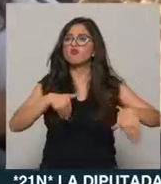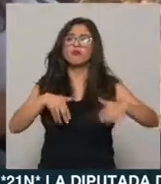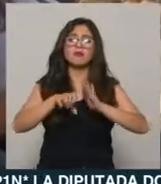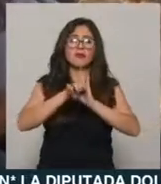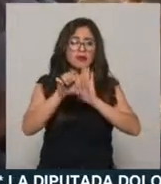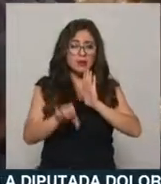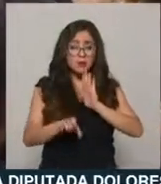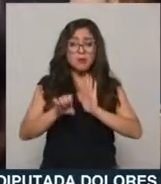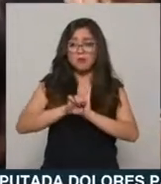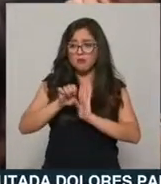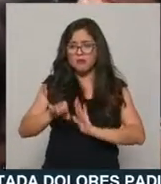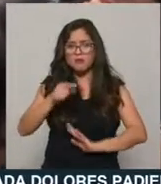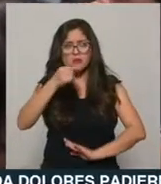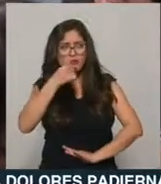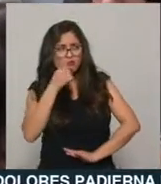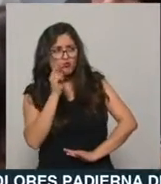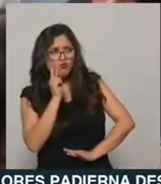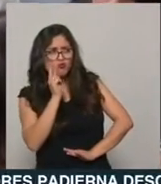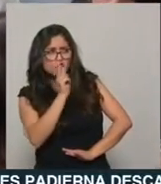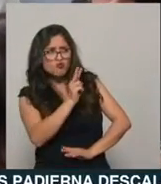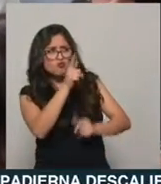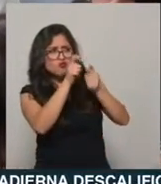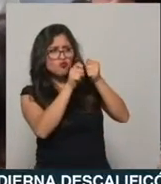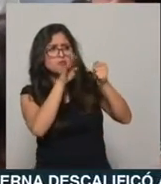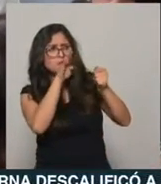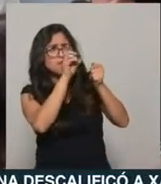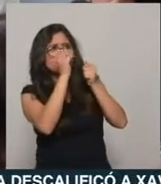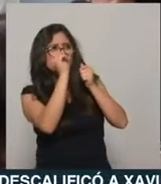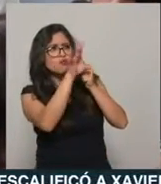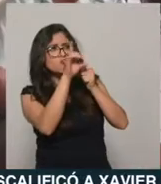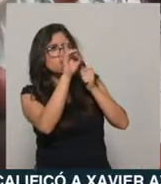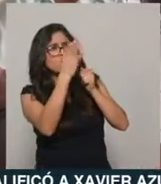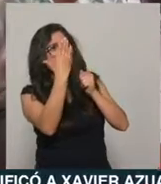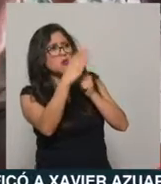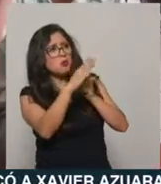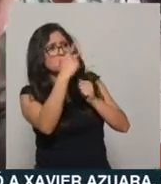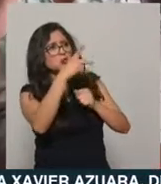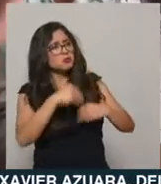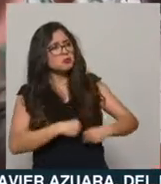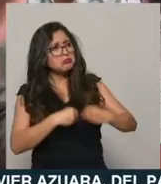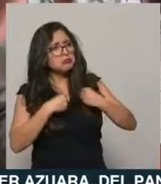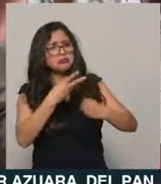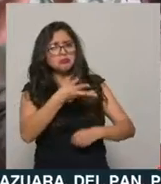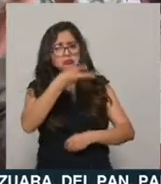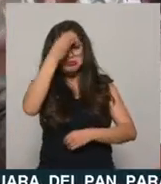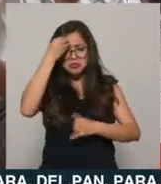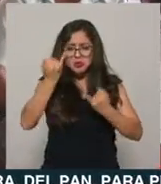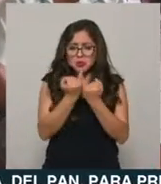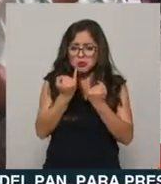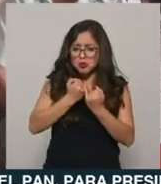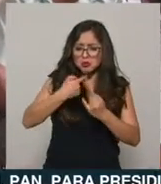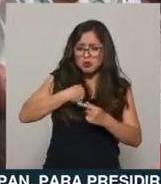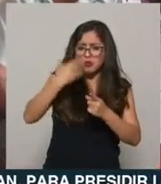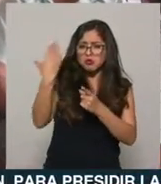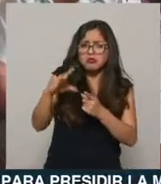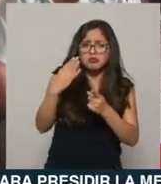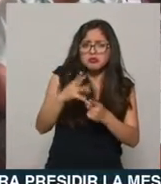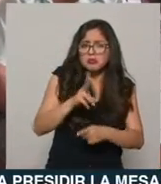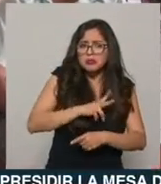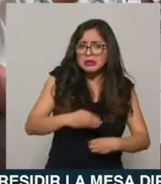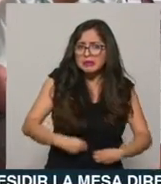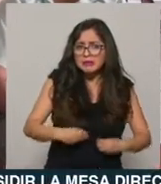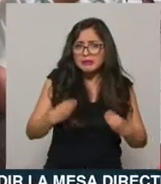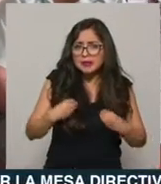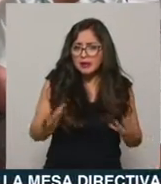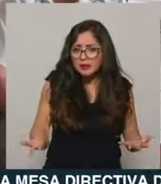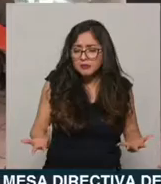vale compartir parte de nuestra vida privada a través de las redes sociales. ¿Cómo mediar esta situación? Mira, yo creo que tiene que ser criterios básicos. Primero, sigo